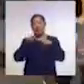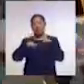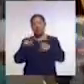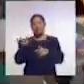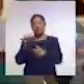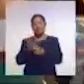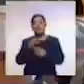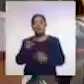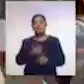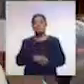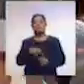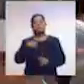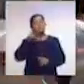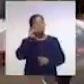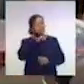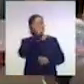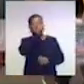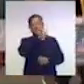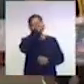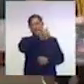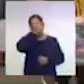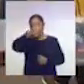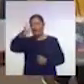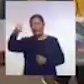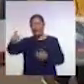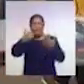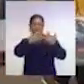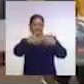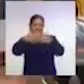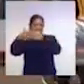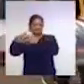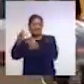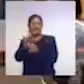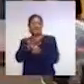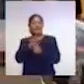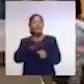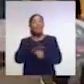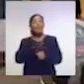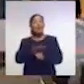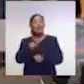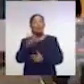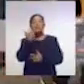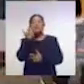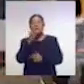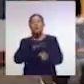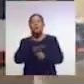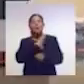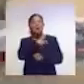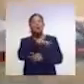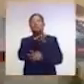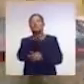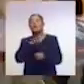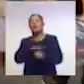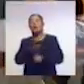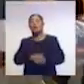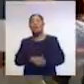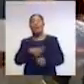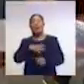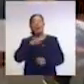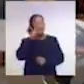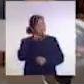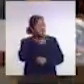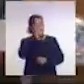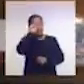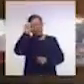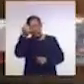Checando cada empresa, qué es lo que están ofreciendo y qué puestos requieren. He visto que requieren desde técnicos